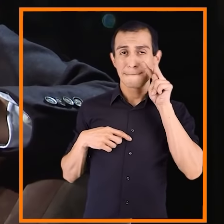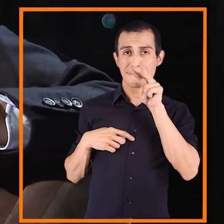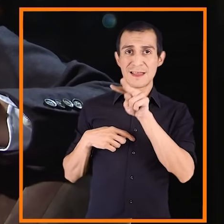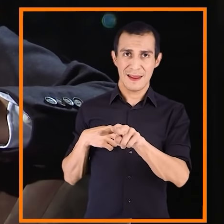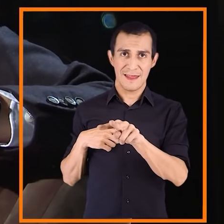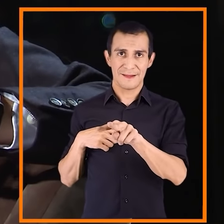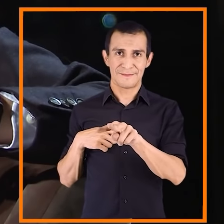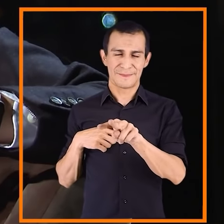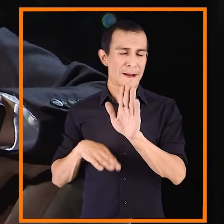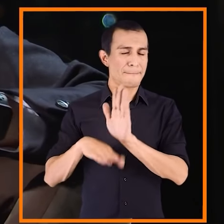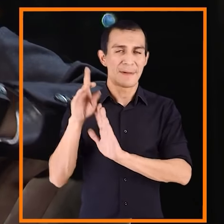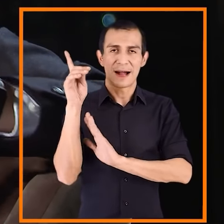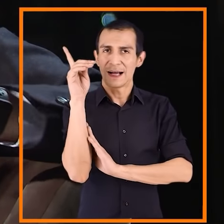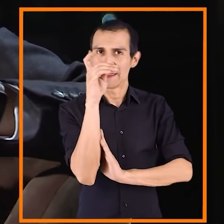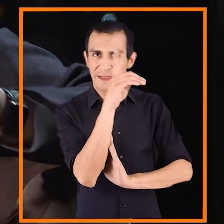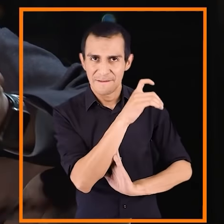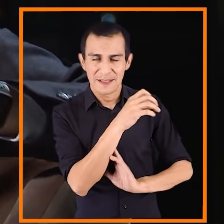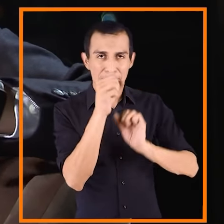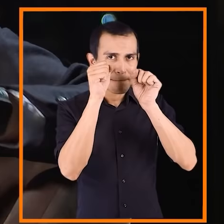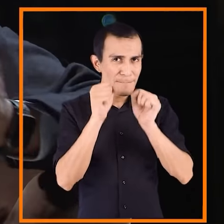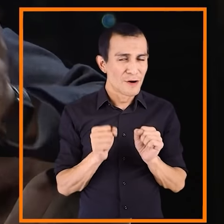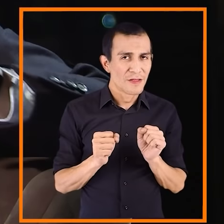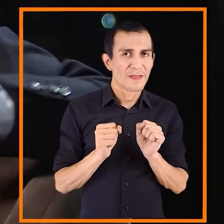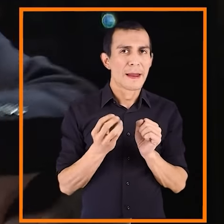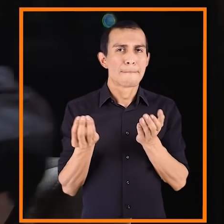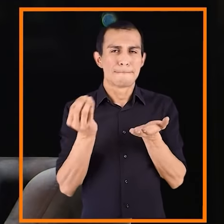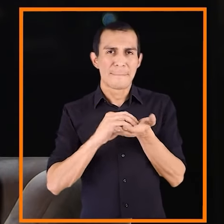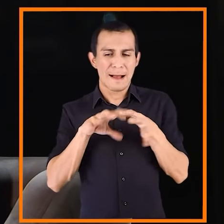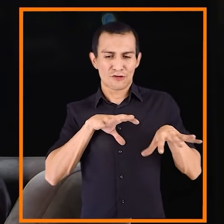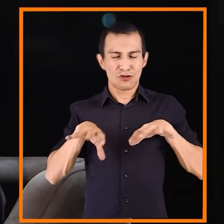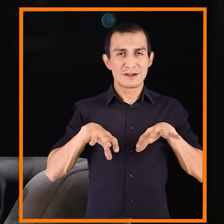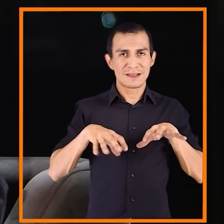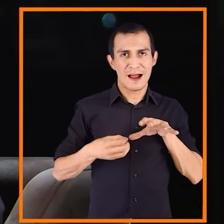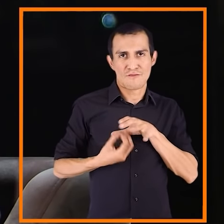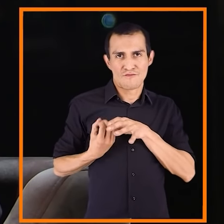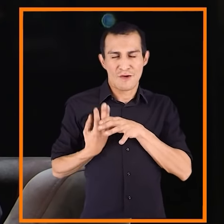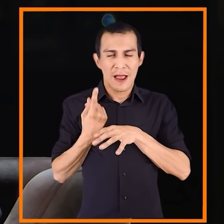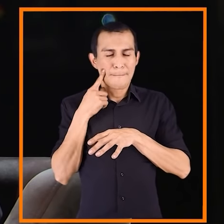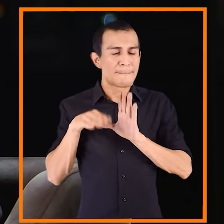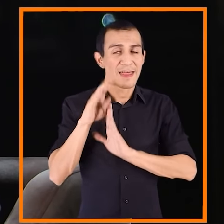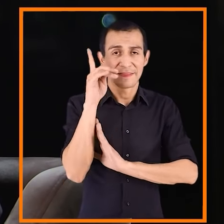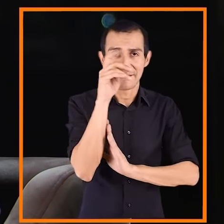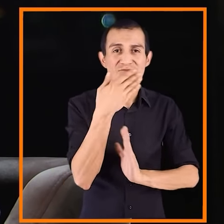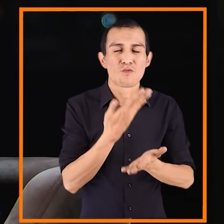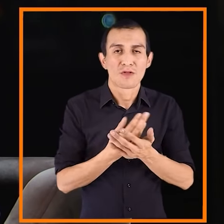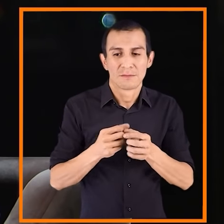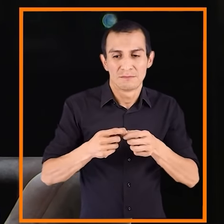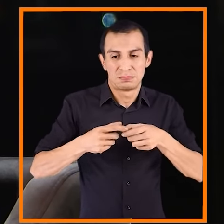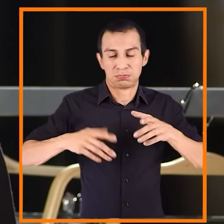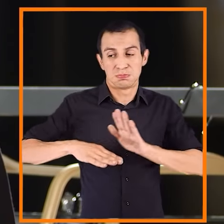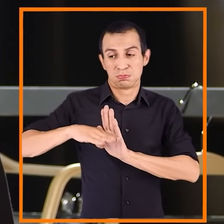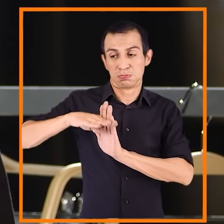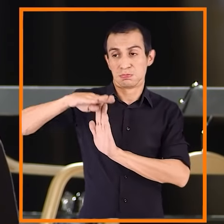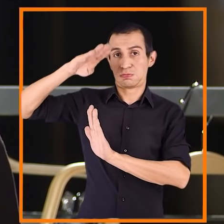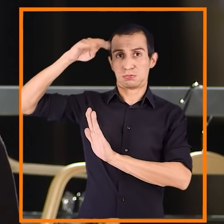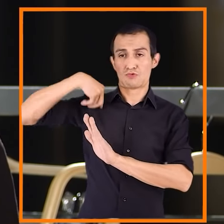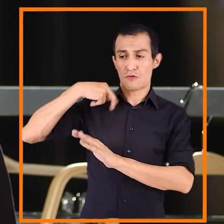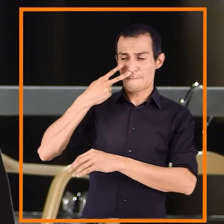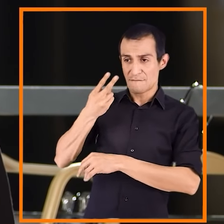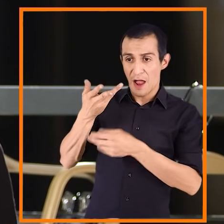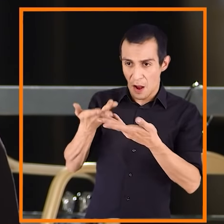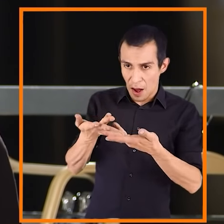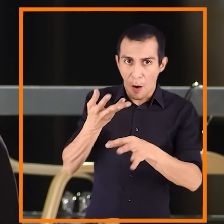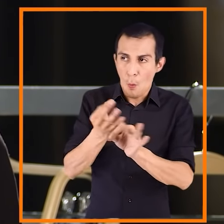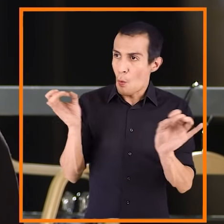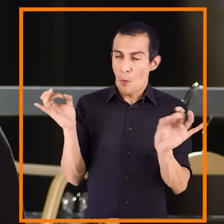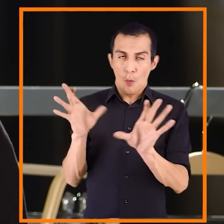desde esa mirada, es más difícil poder ir teniendo más materia prima, lo cual es más complicado cuando vayan creciendo. O sea, hoy día